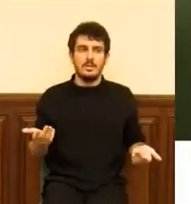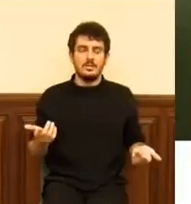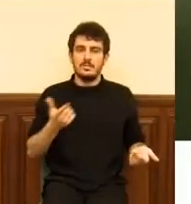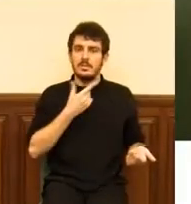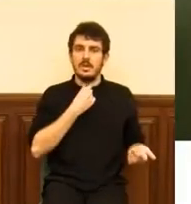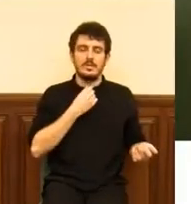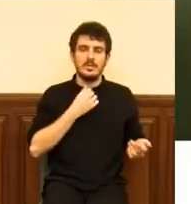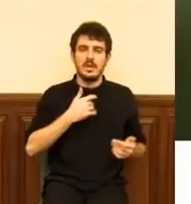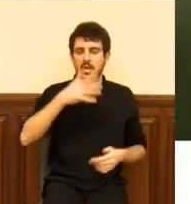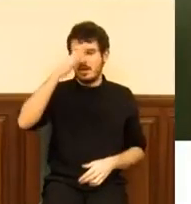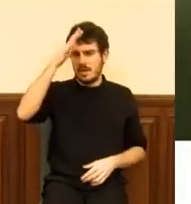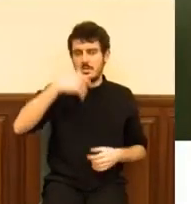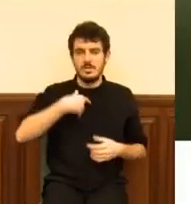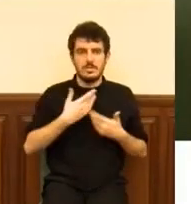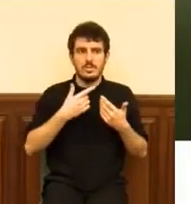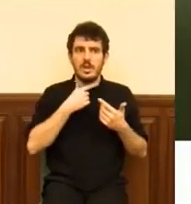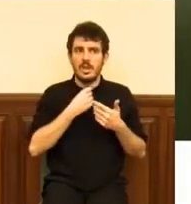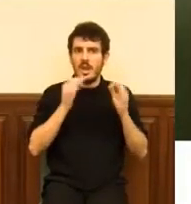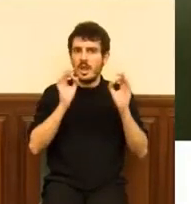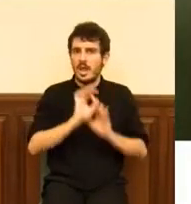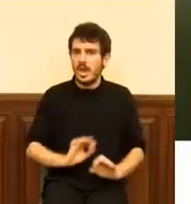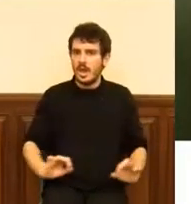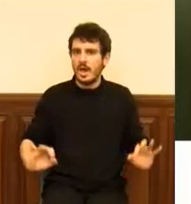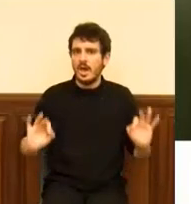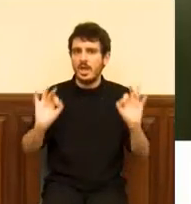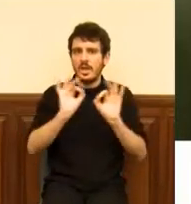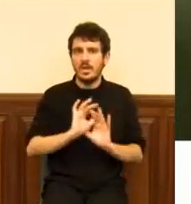gracia. No me hace ni pizca de gracia